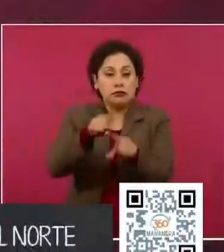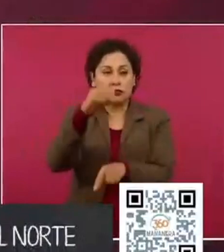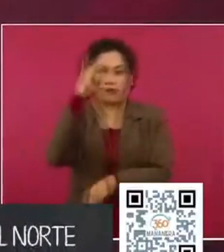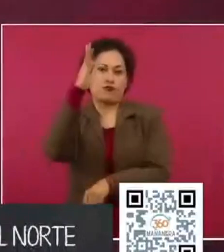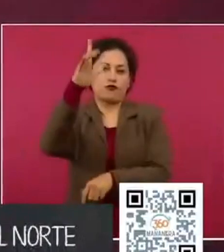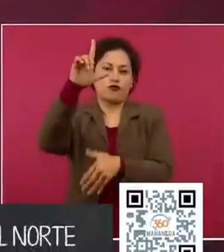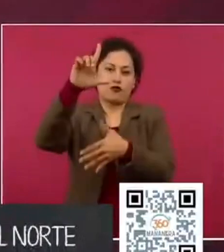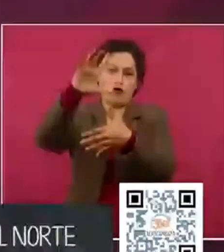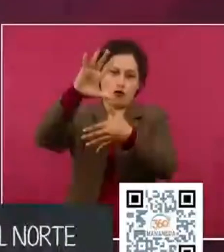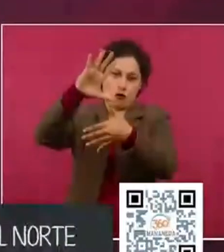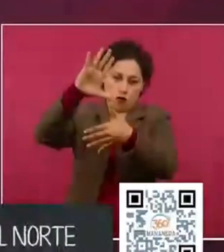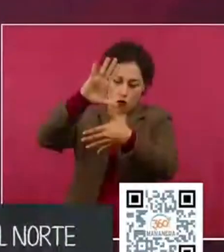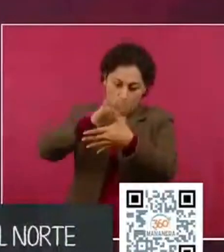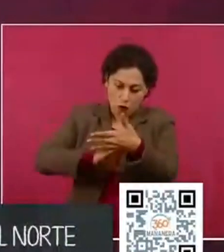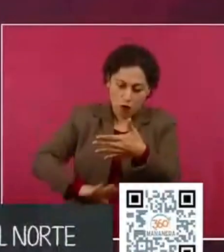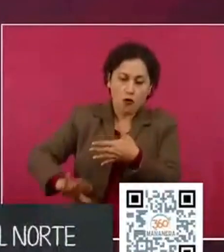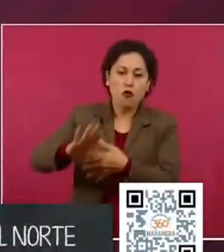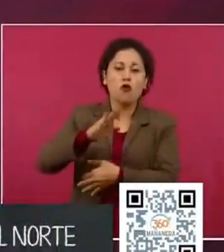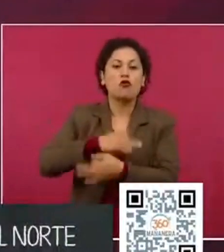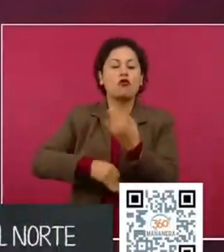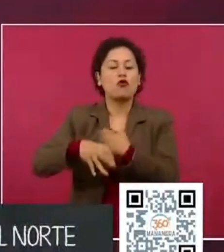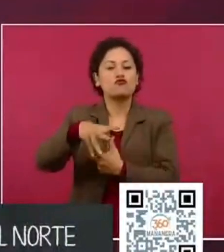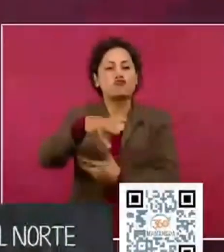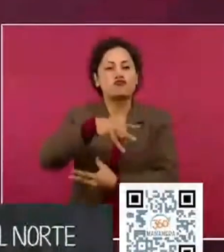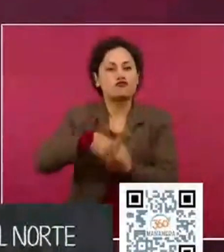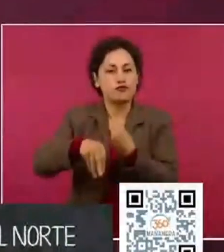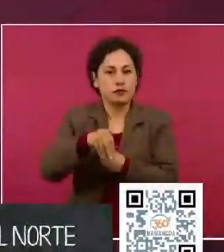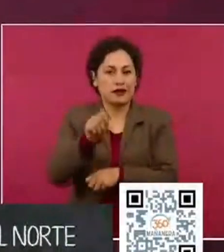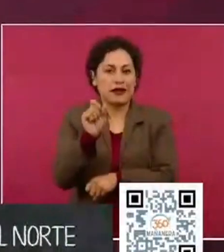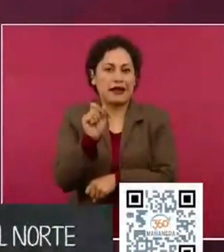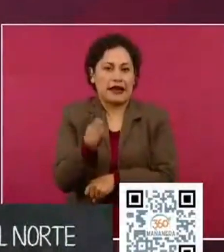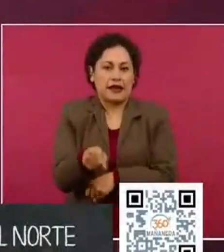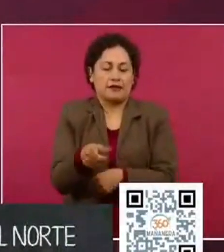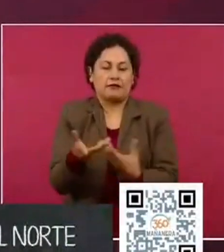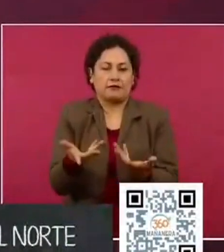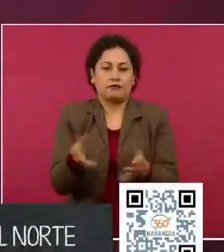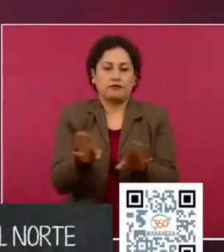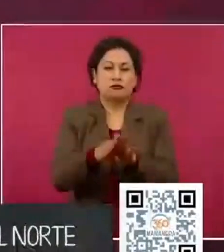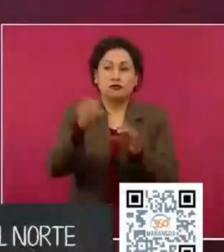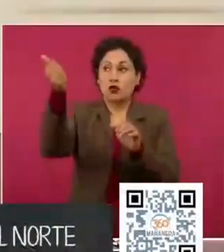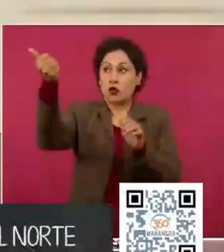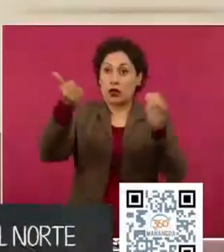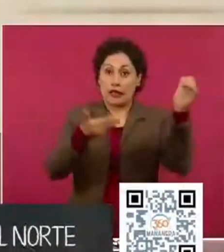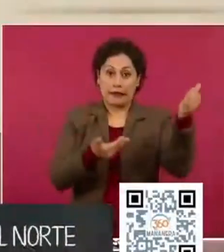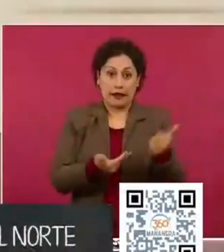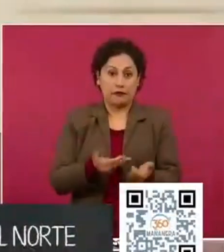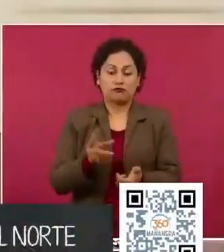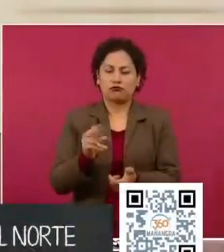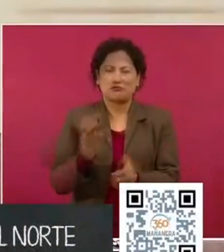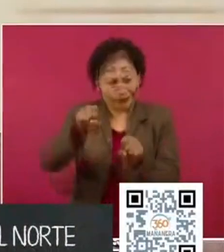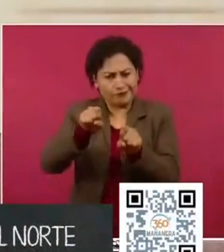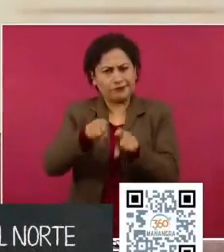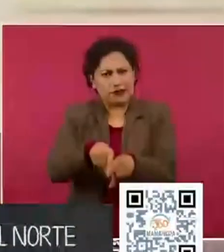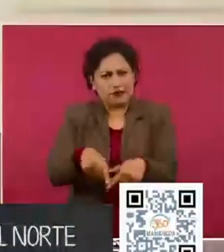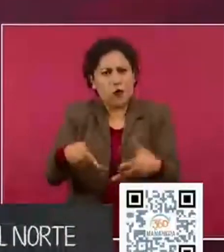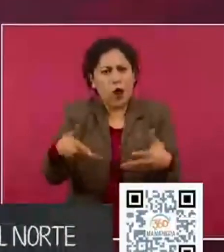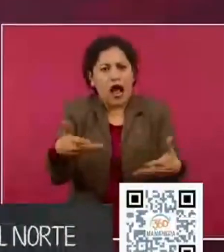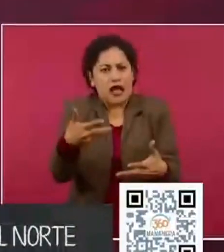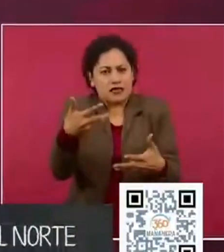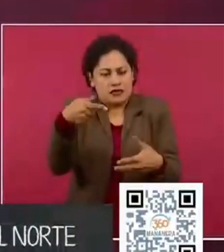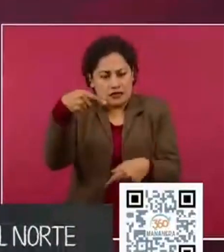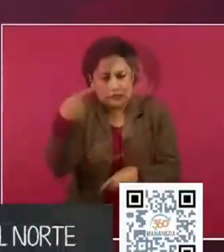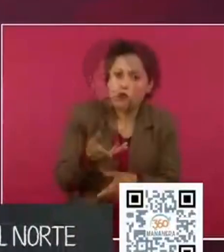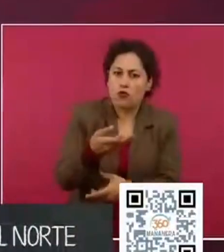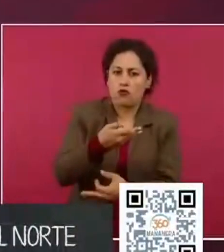americano producir en América lo que consumimos y